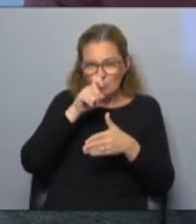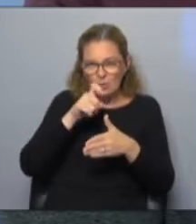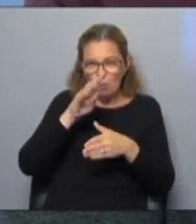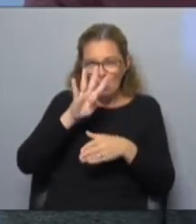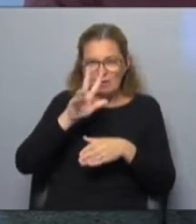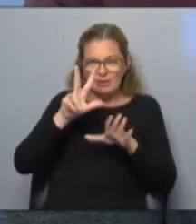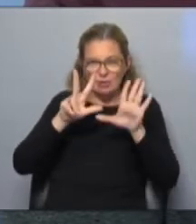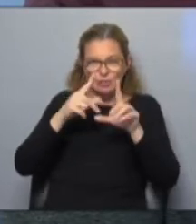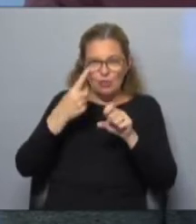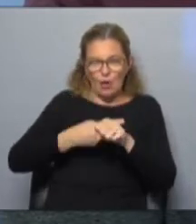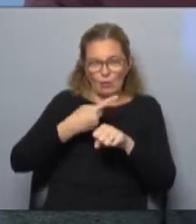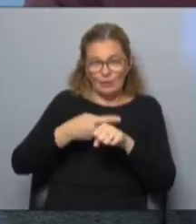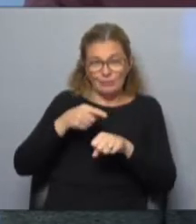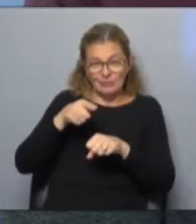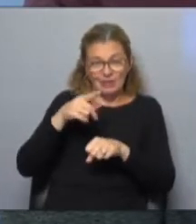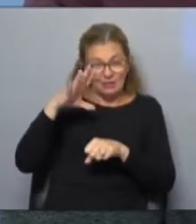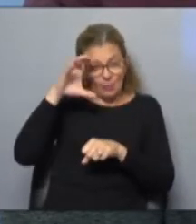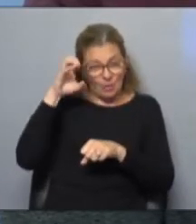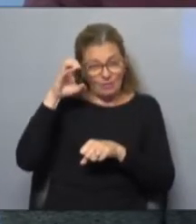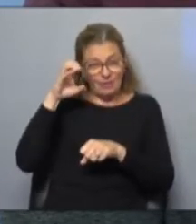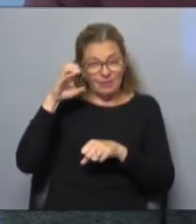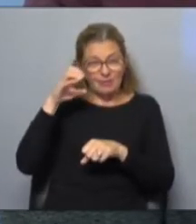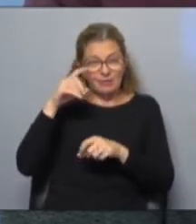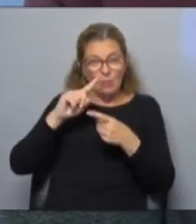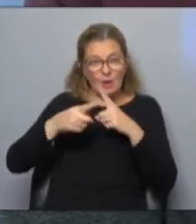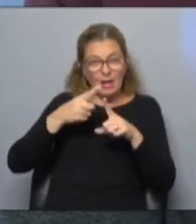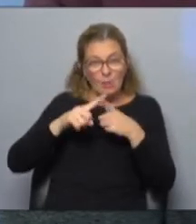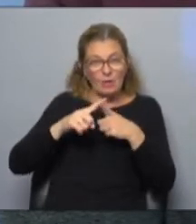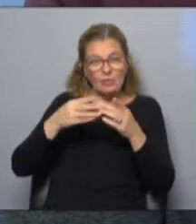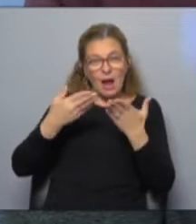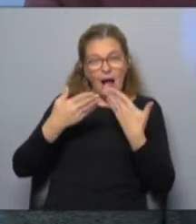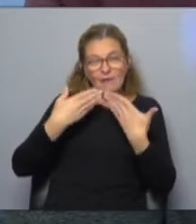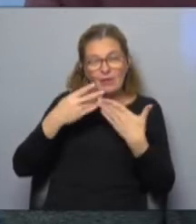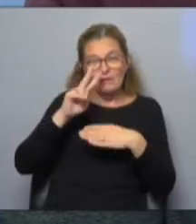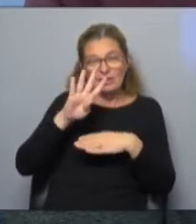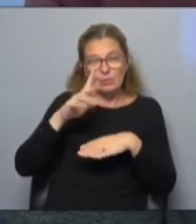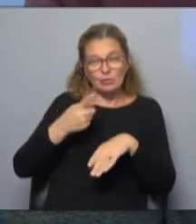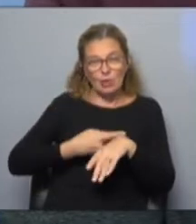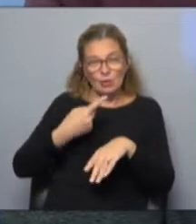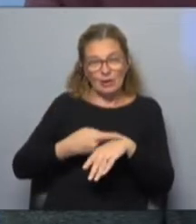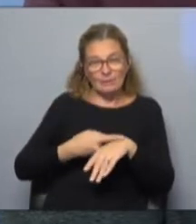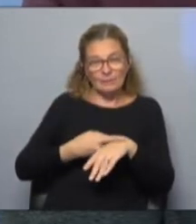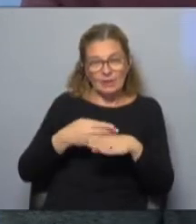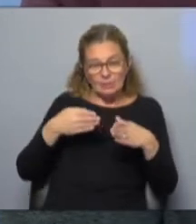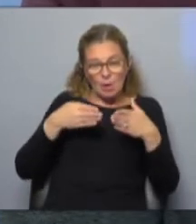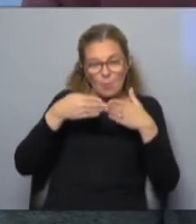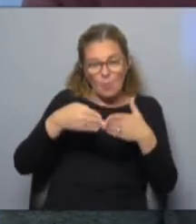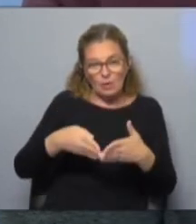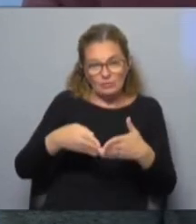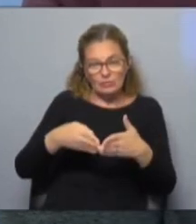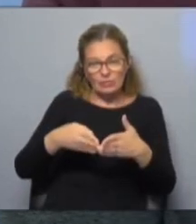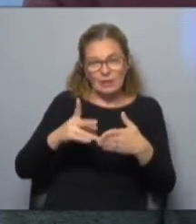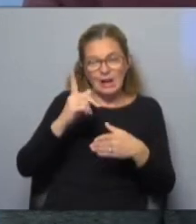48 horas si ustedes recuerdan en el acuerdo se hablaba que en las 24 horas si no se daba muelle en